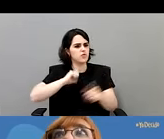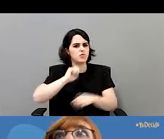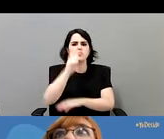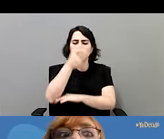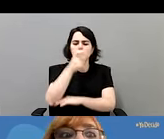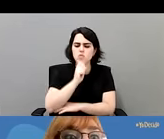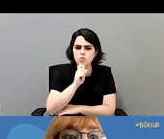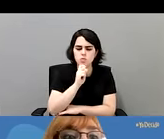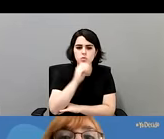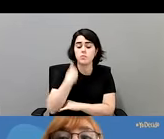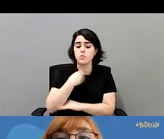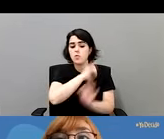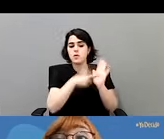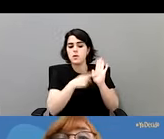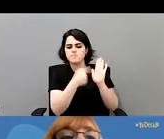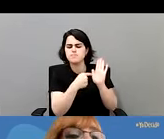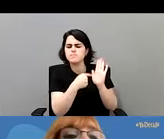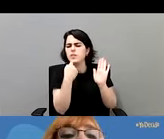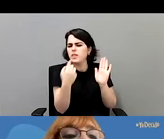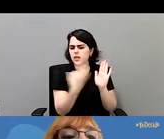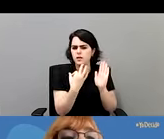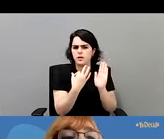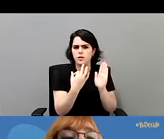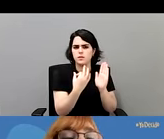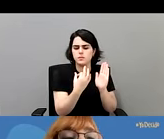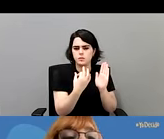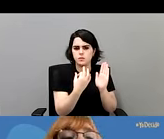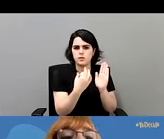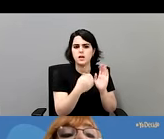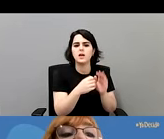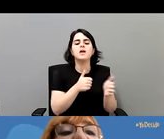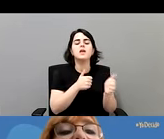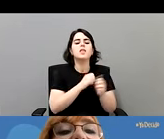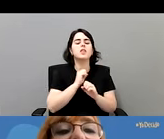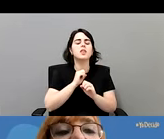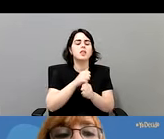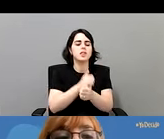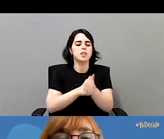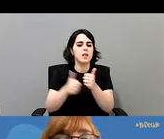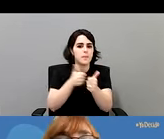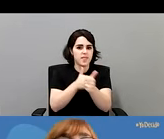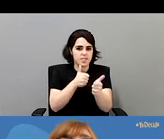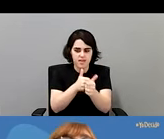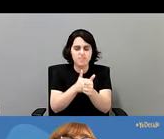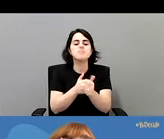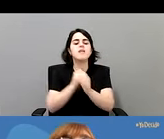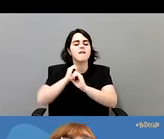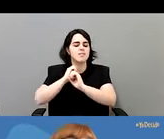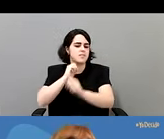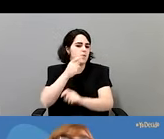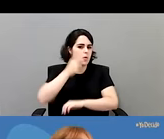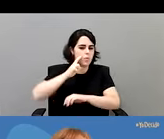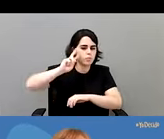Bueno, pues lo que nos dice la ley es, tienes que tener reconocida la dependencia en cualquiera de sus grados y tienes que haber